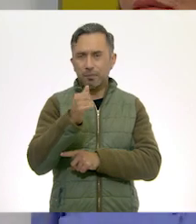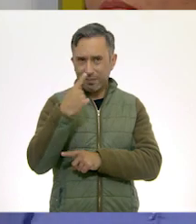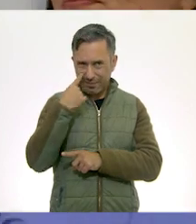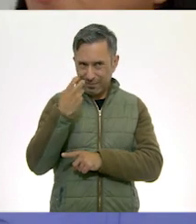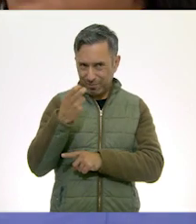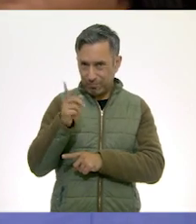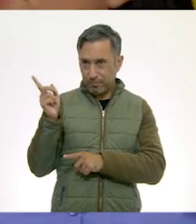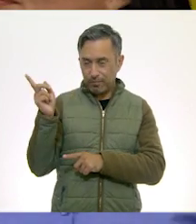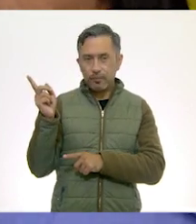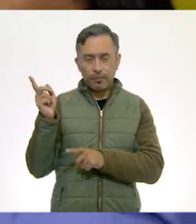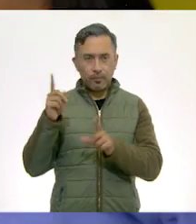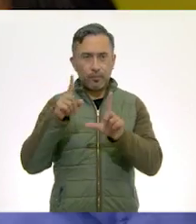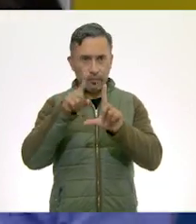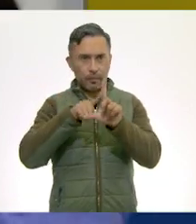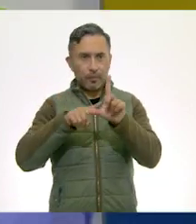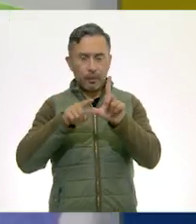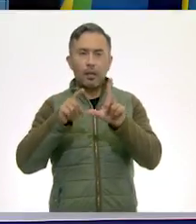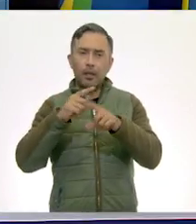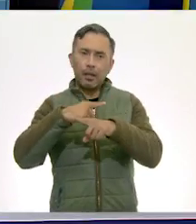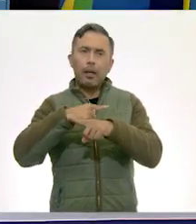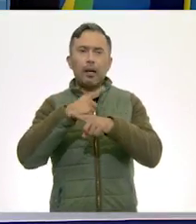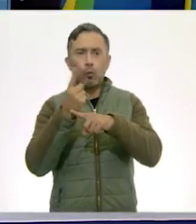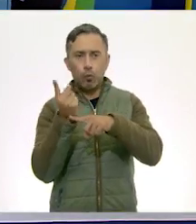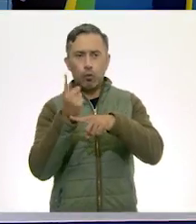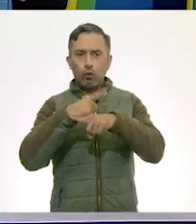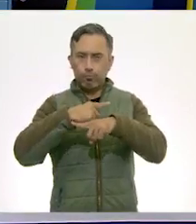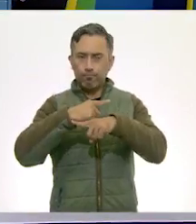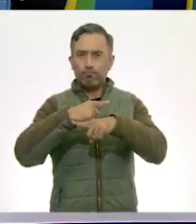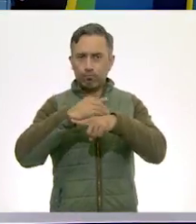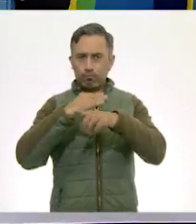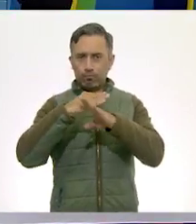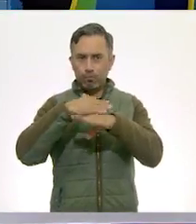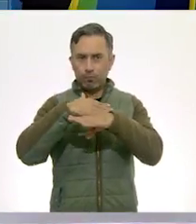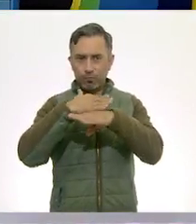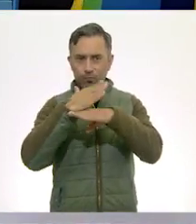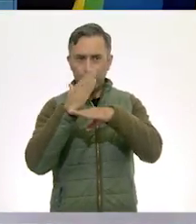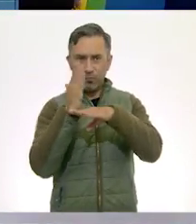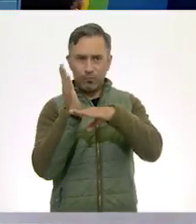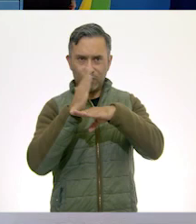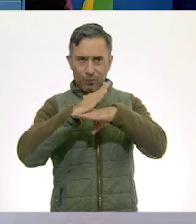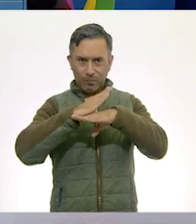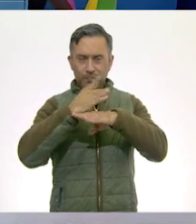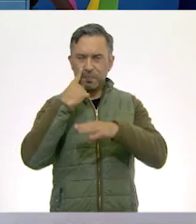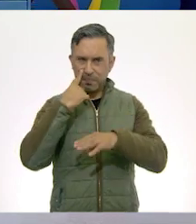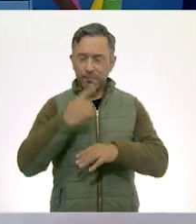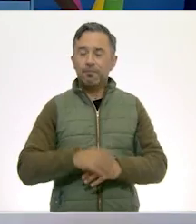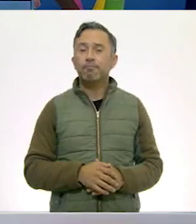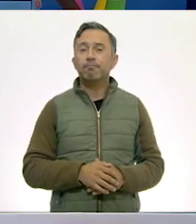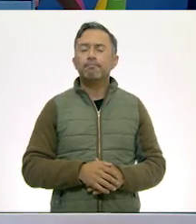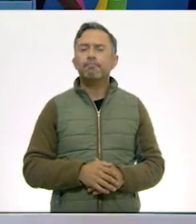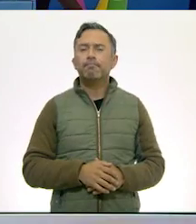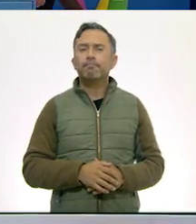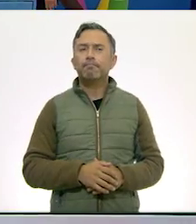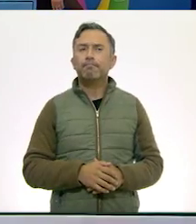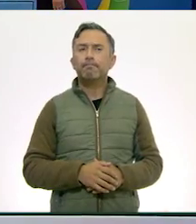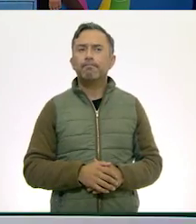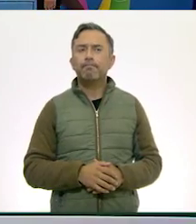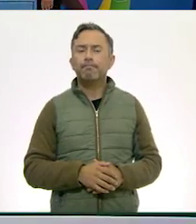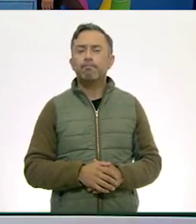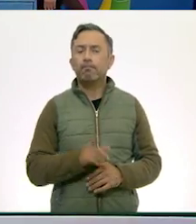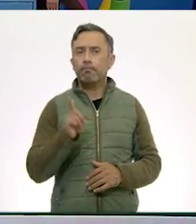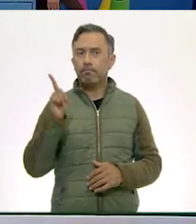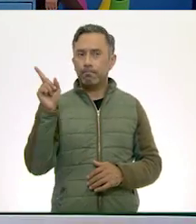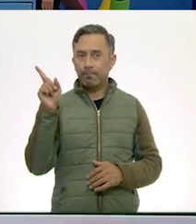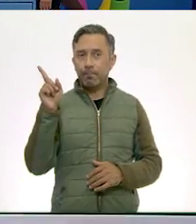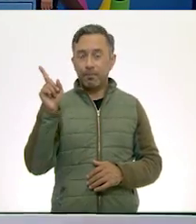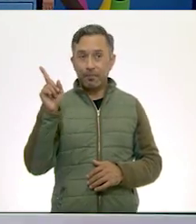ángulos. Ok, muy bien. ¿Qué les parece si me dicen qué relación tienen estas